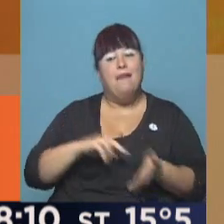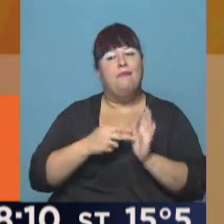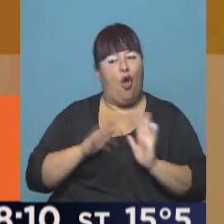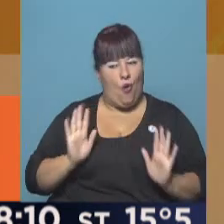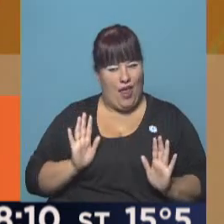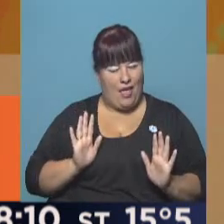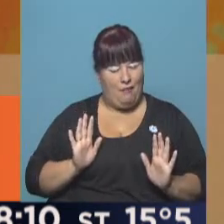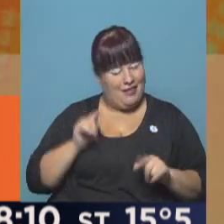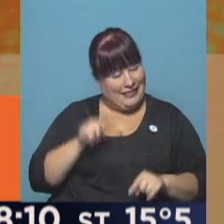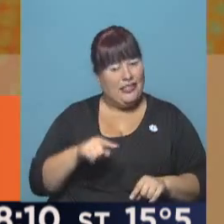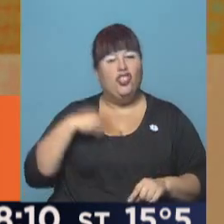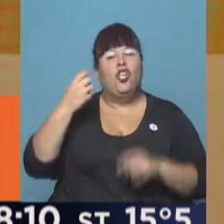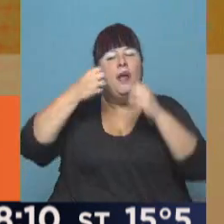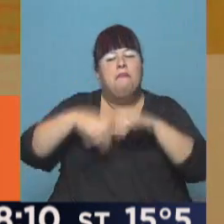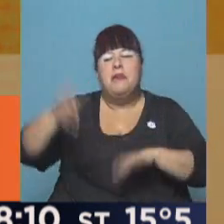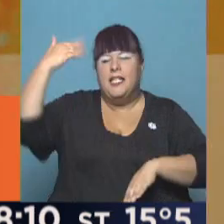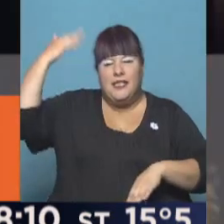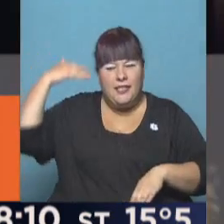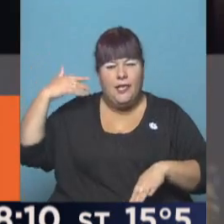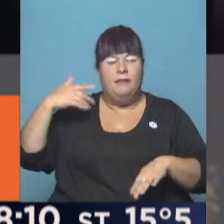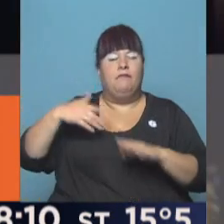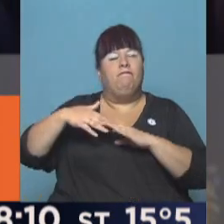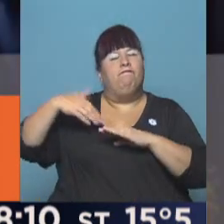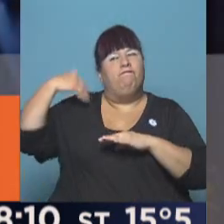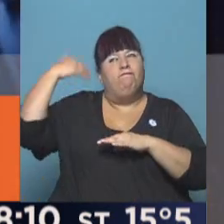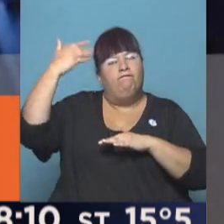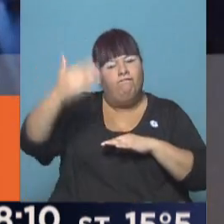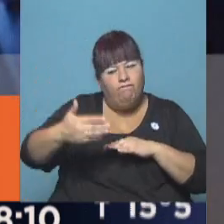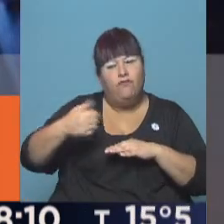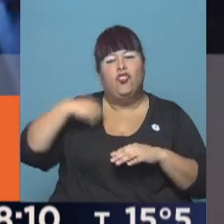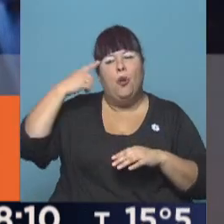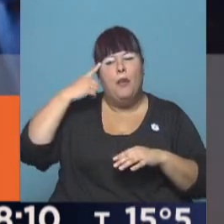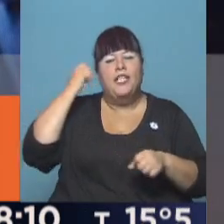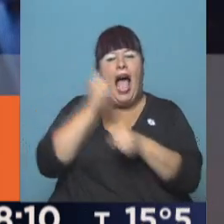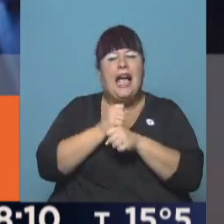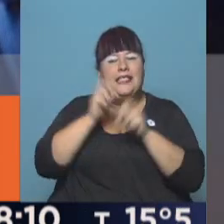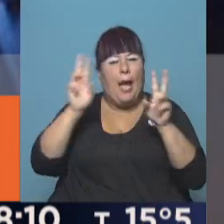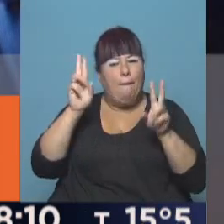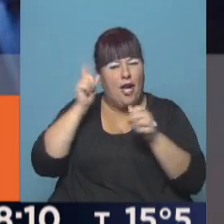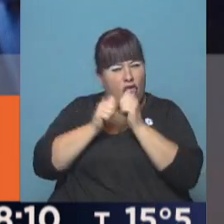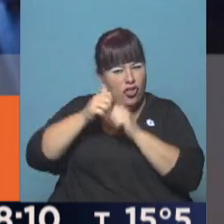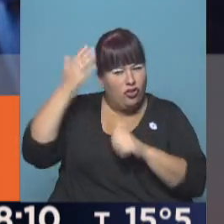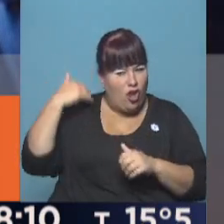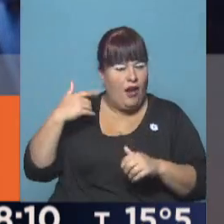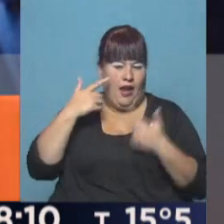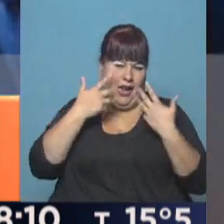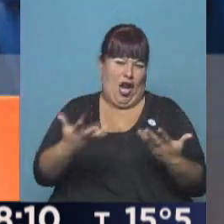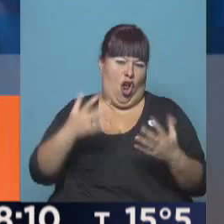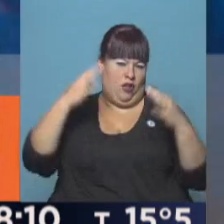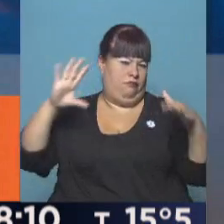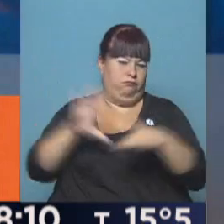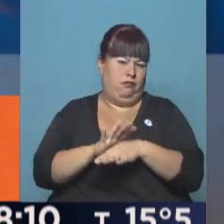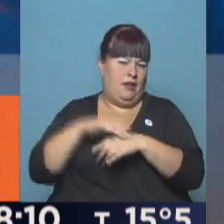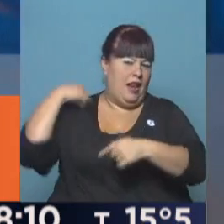ahí. Yo creo que todo eso empezó bastante después. Yo creo que hasta el peronismo histórico se reconocía